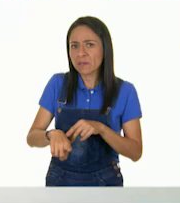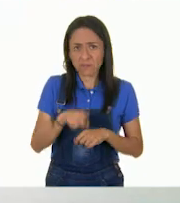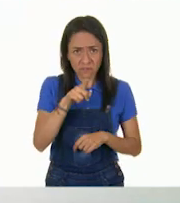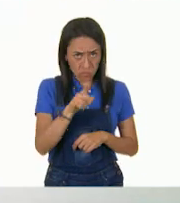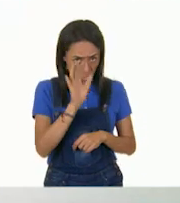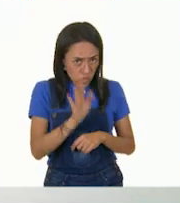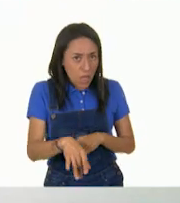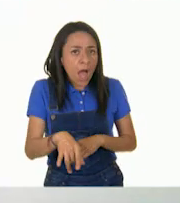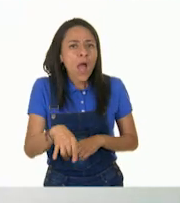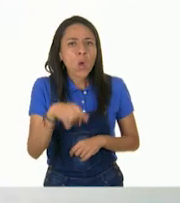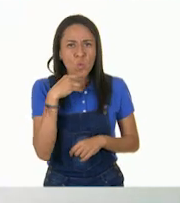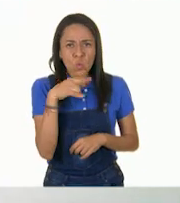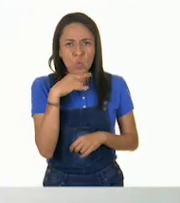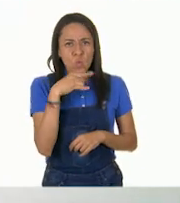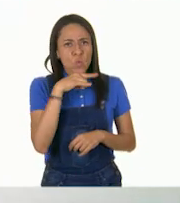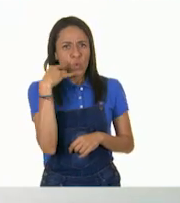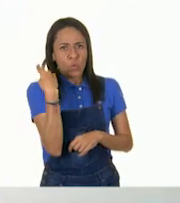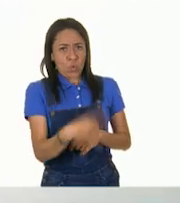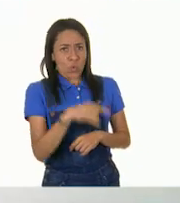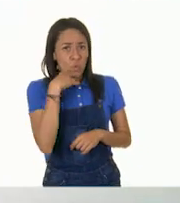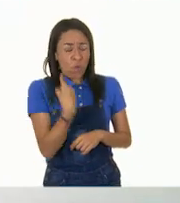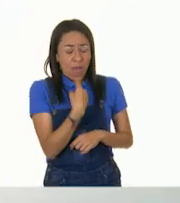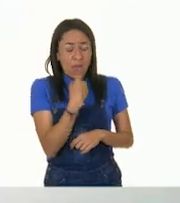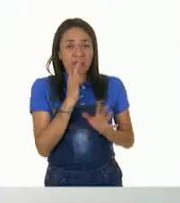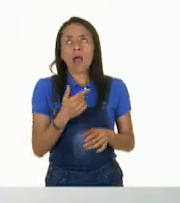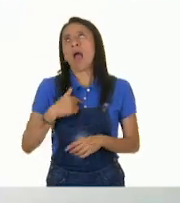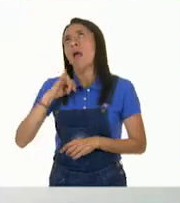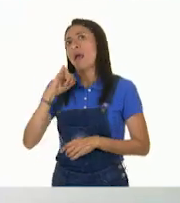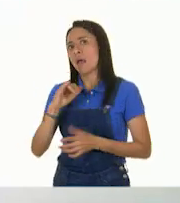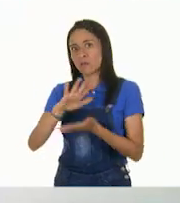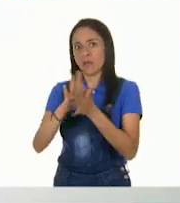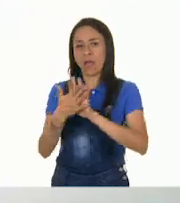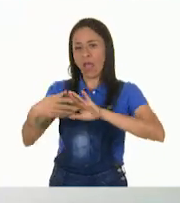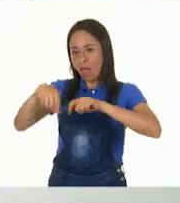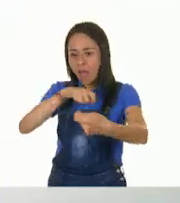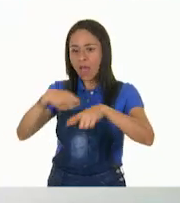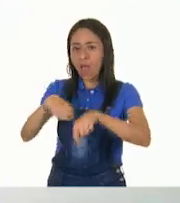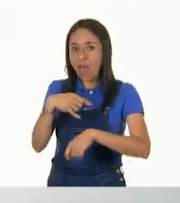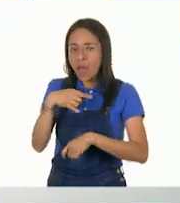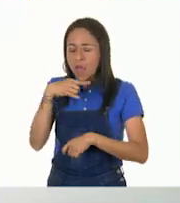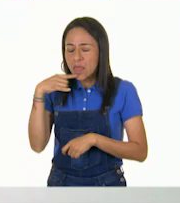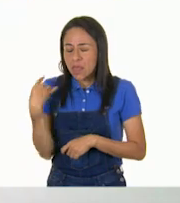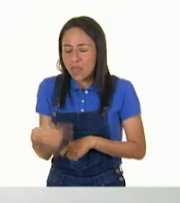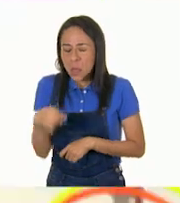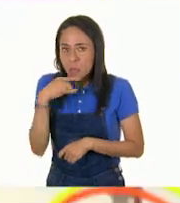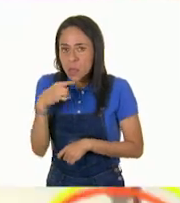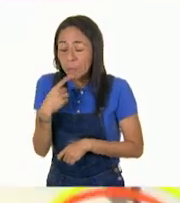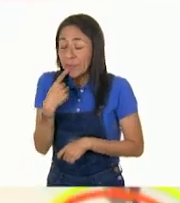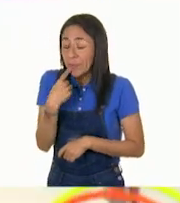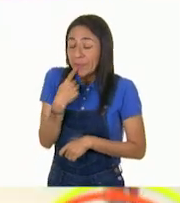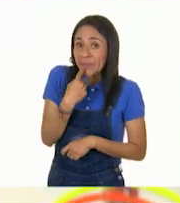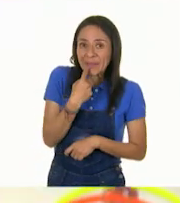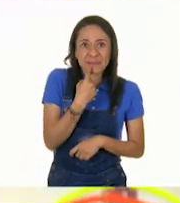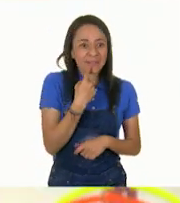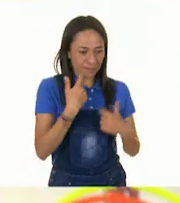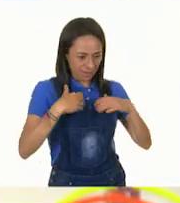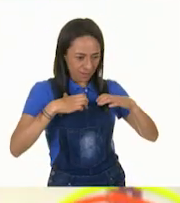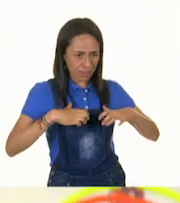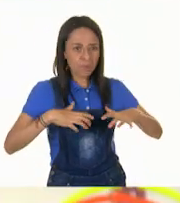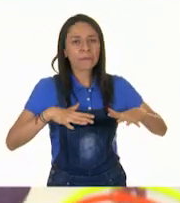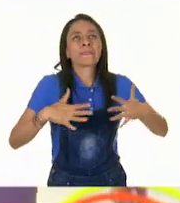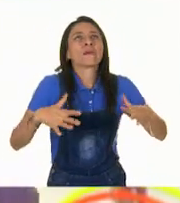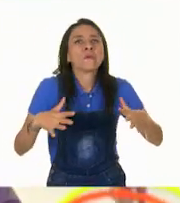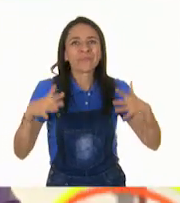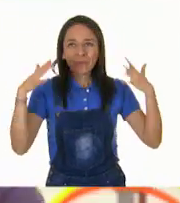un circo mono cuando como chilaquiles picoso y te pones a mover todo tu cuerpo y